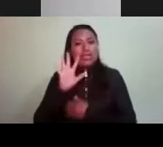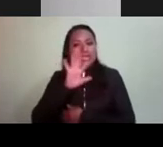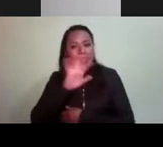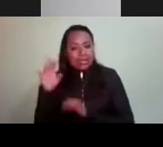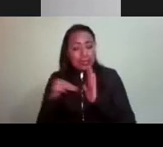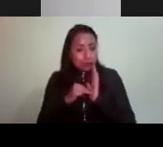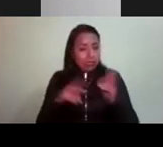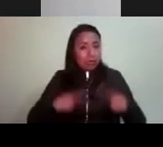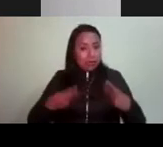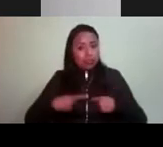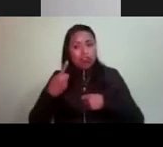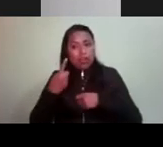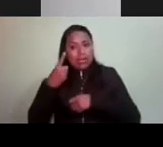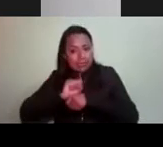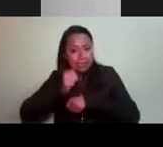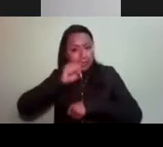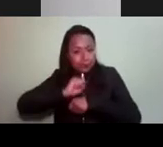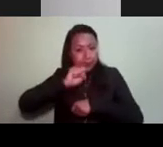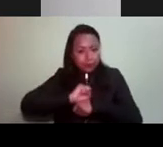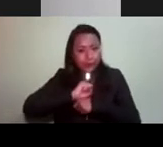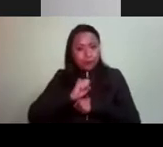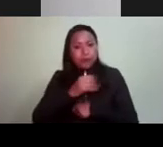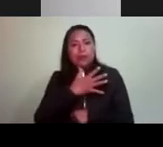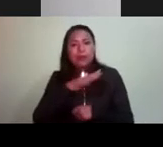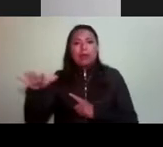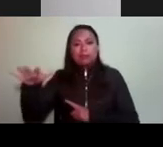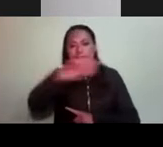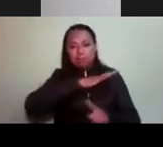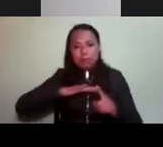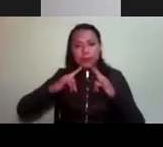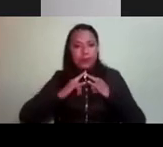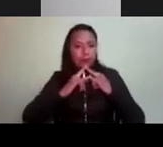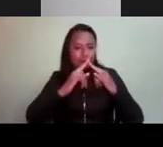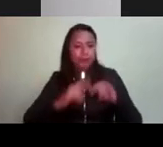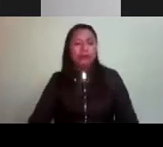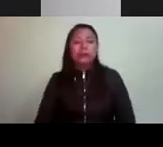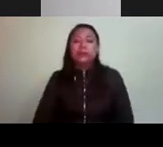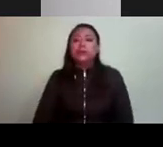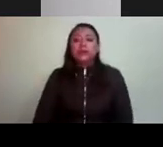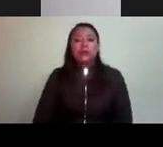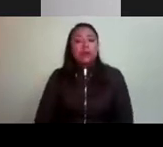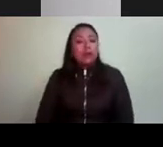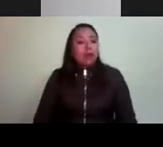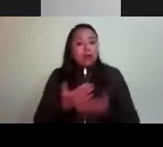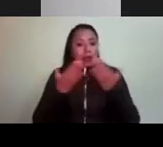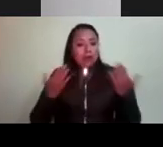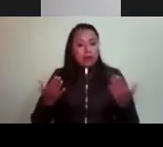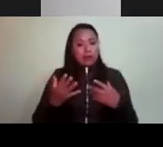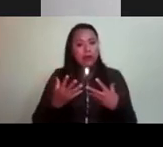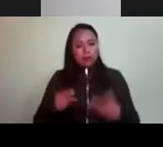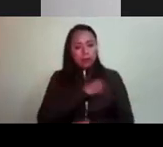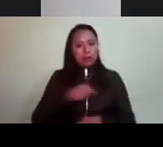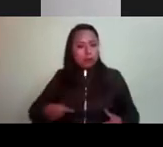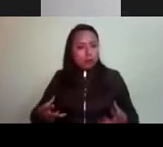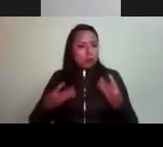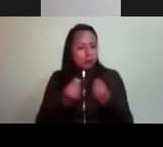personas semanales en Iztapalapa alrededor de los tianguis. Esto es muy importante. Junto con la jurisdicción